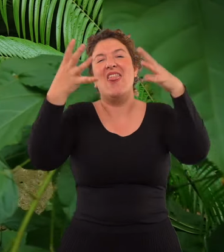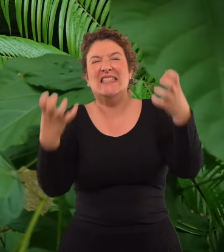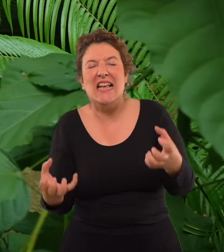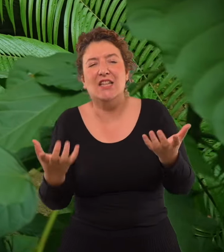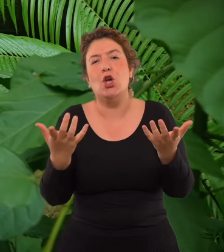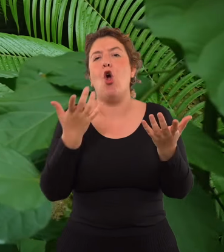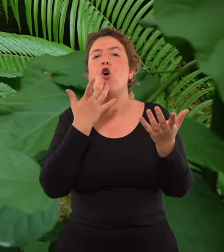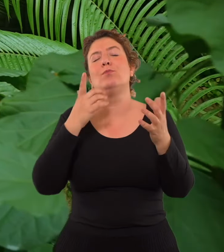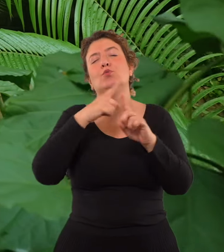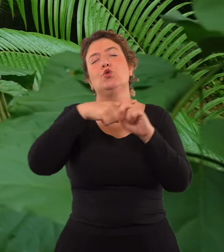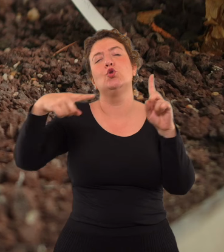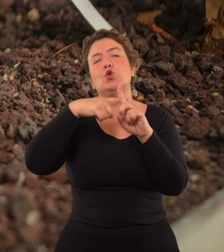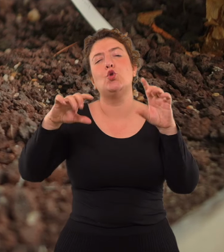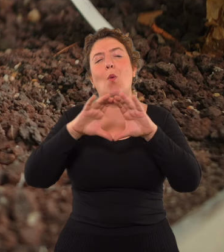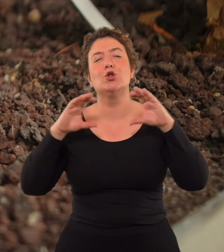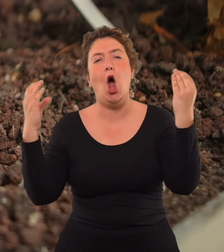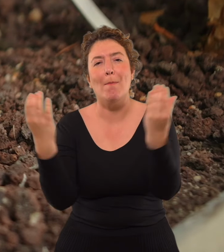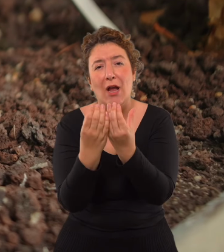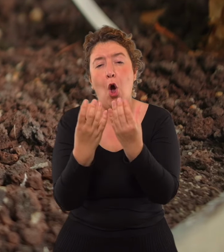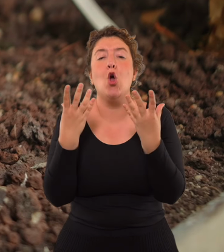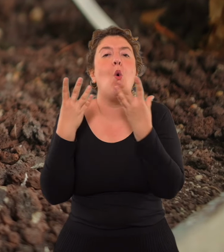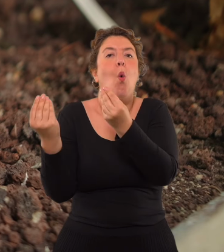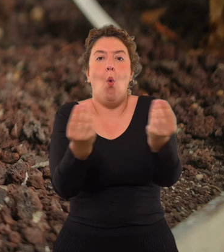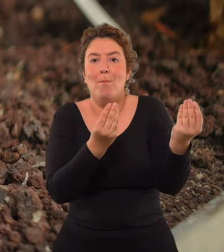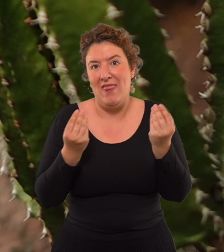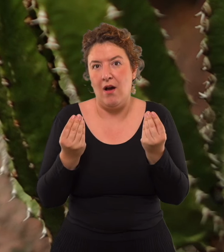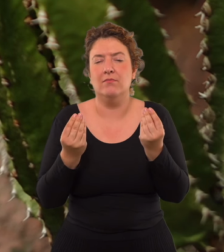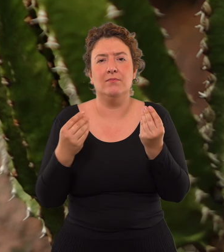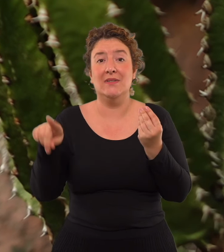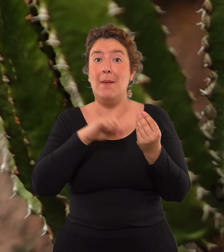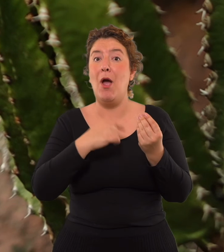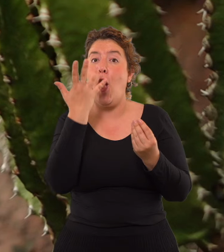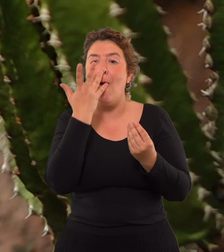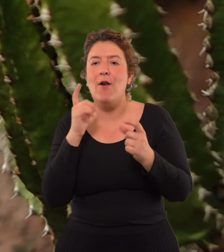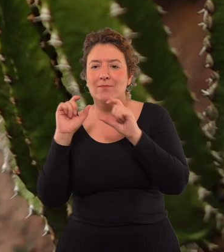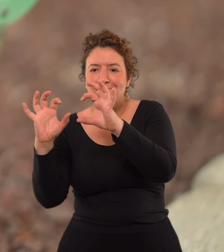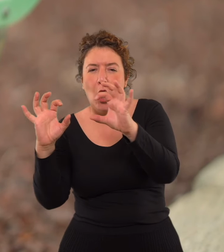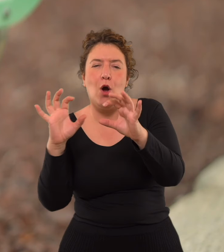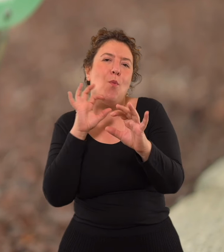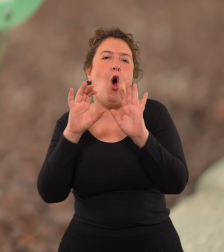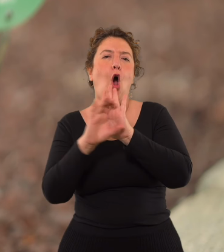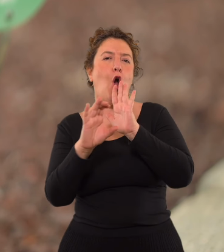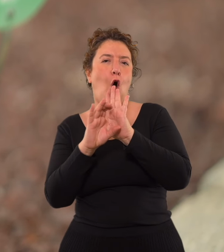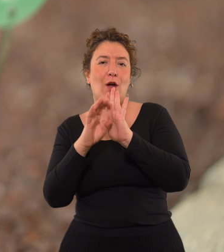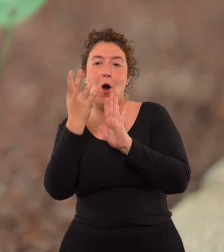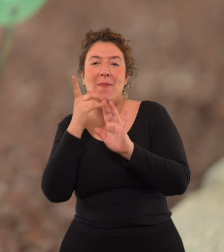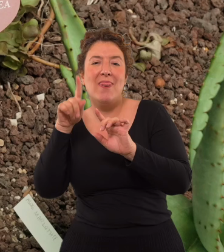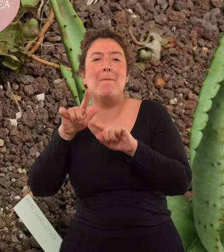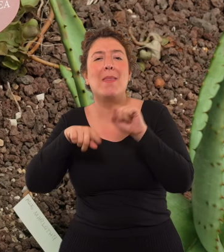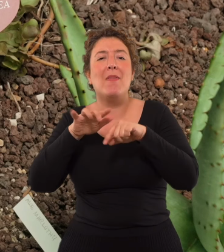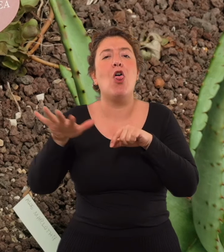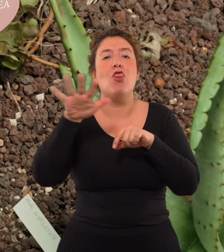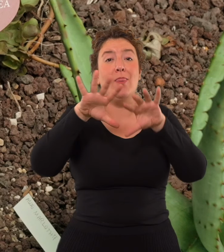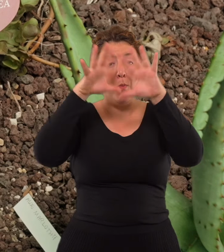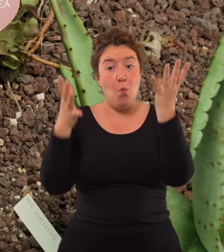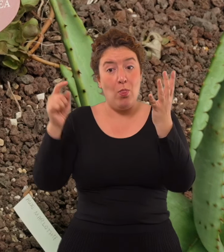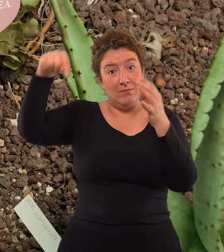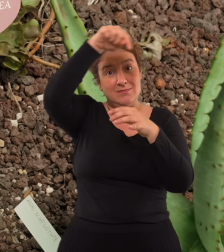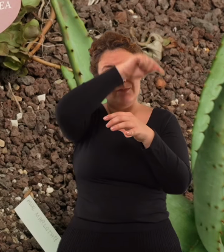o el tropical húmedo. El etiquetado de las plantas aquí sigue además un código de colores que identifica el continente de origen de cada especie en